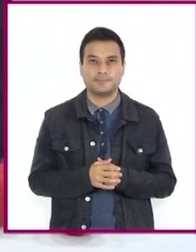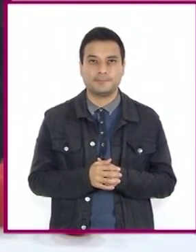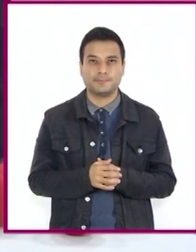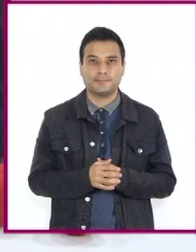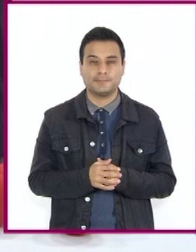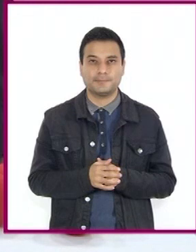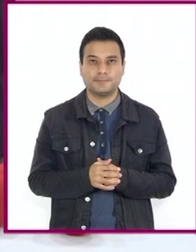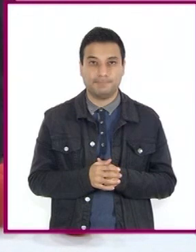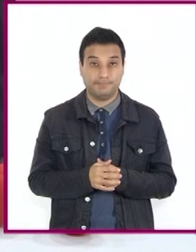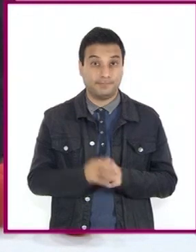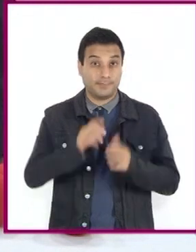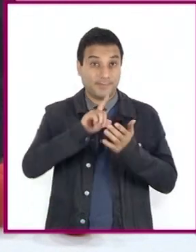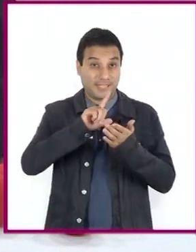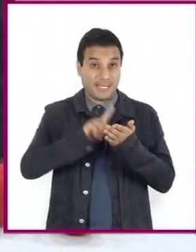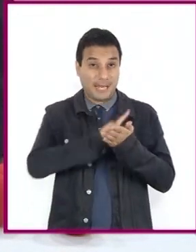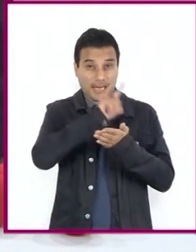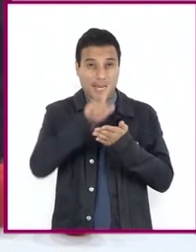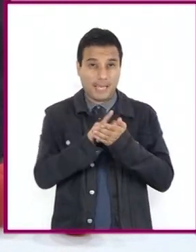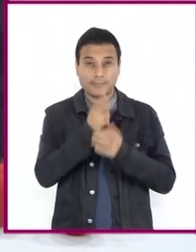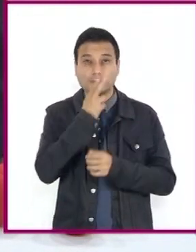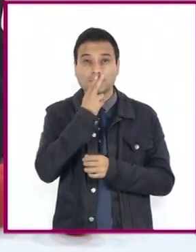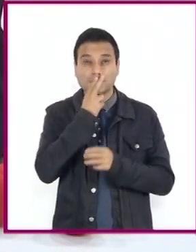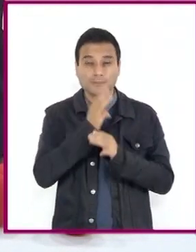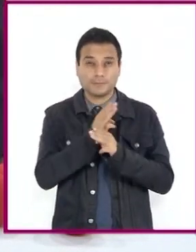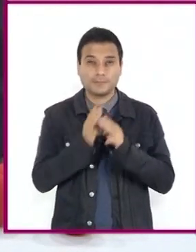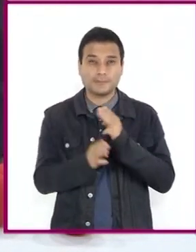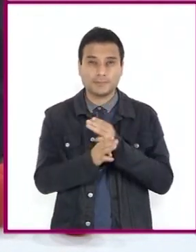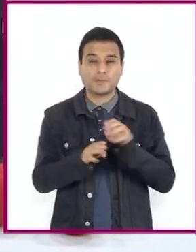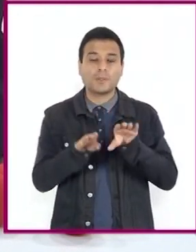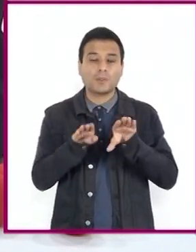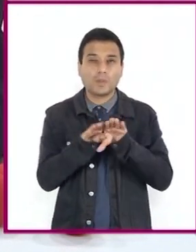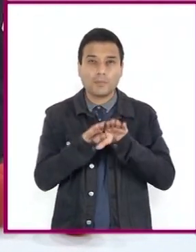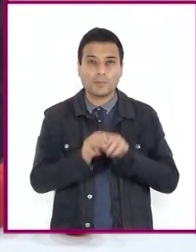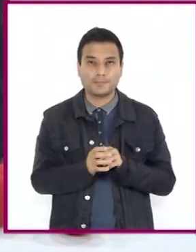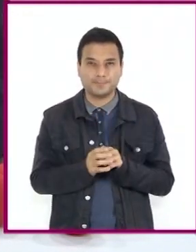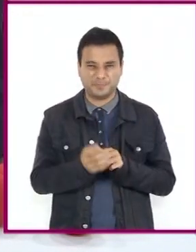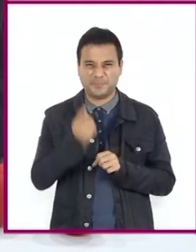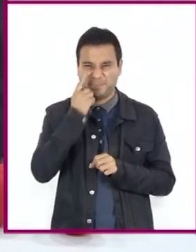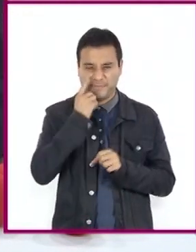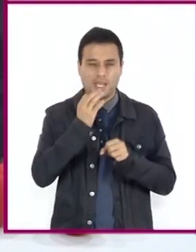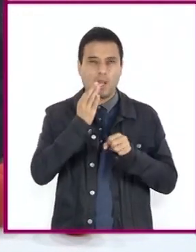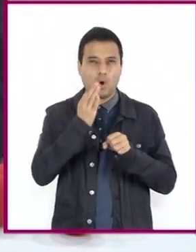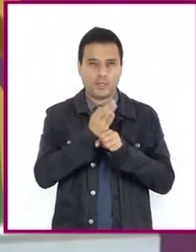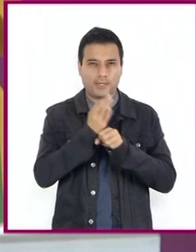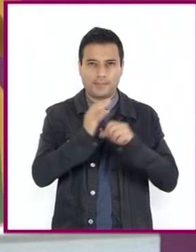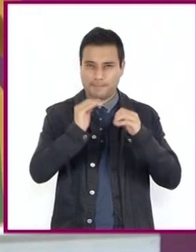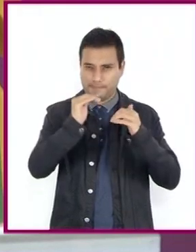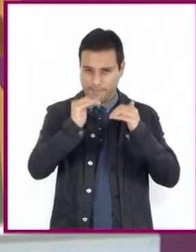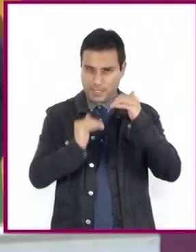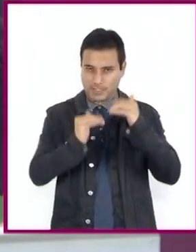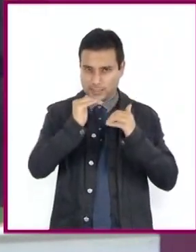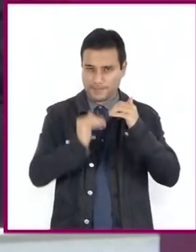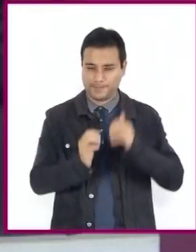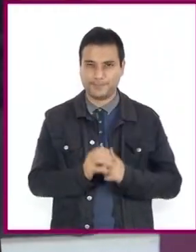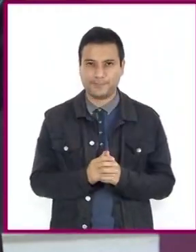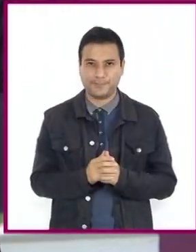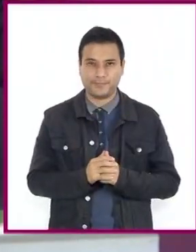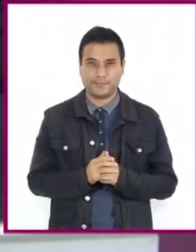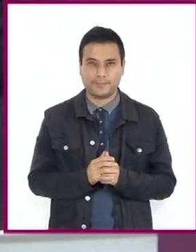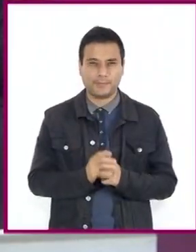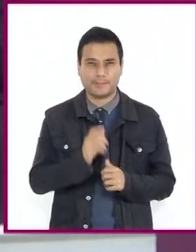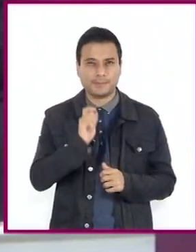Para que la ley de la conservación de la materia se cumpla, llevaremos a cabo un balance de la ecuación. Es